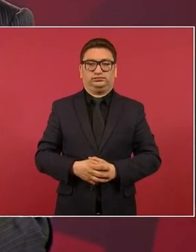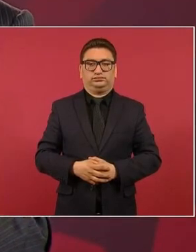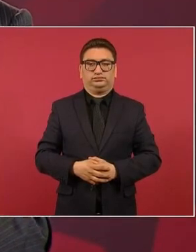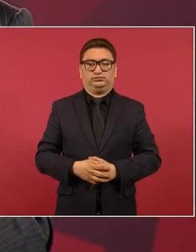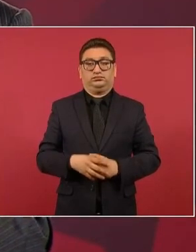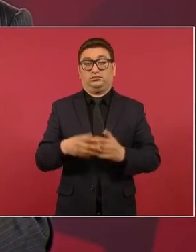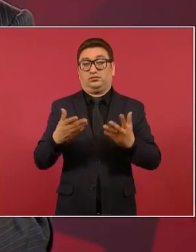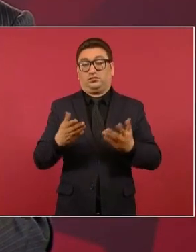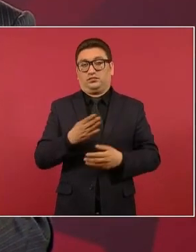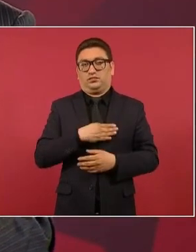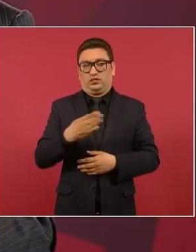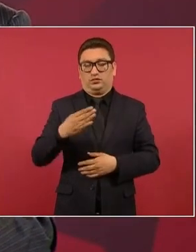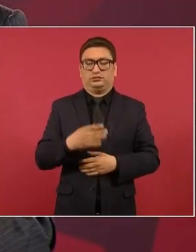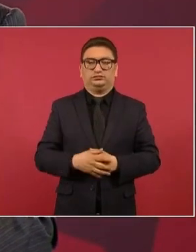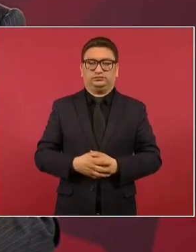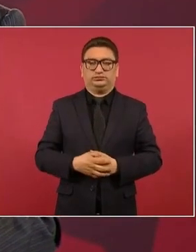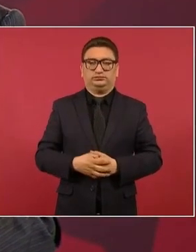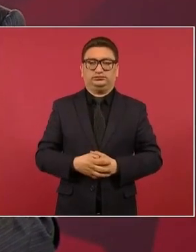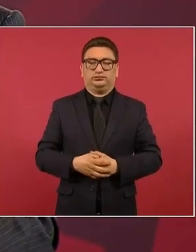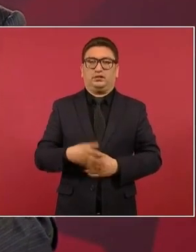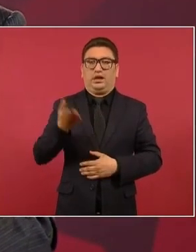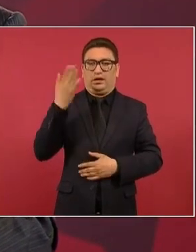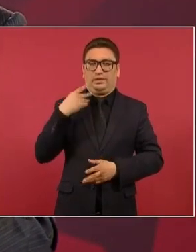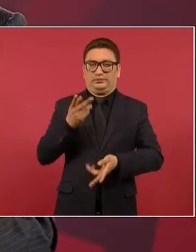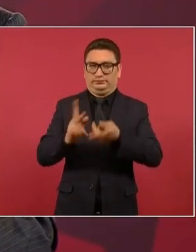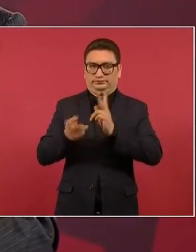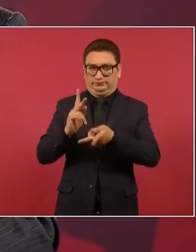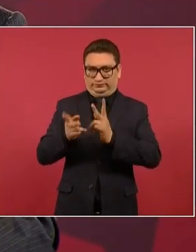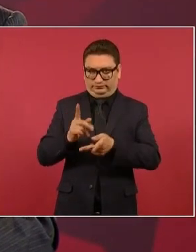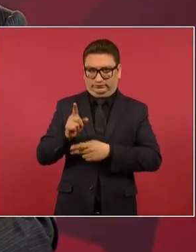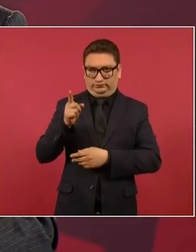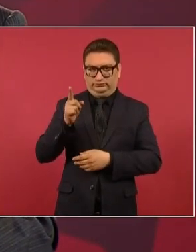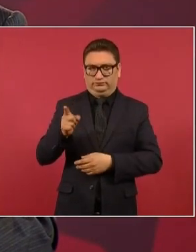fue muy buena la conversación